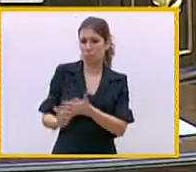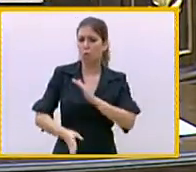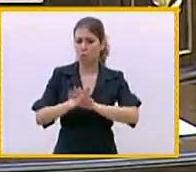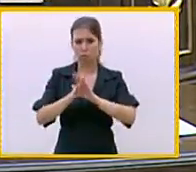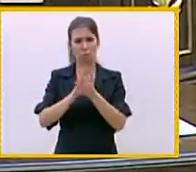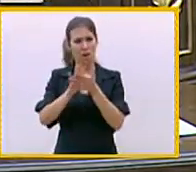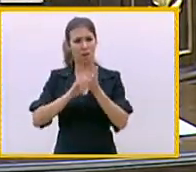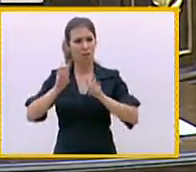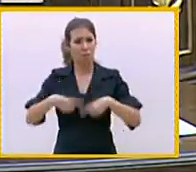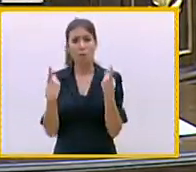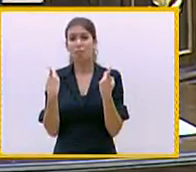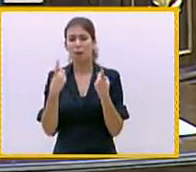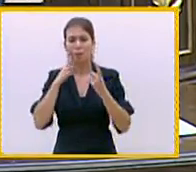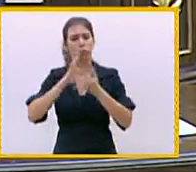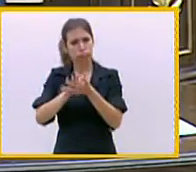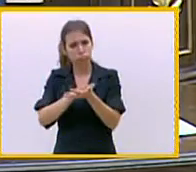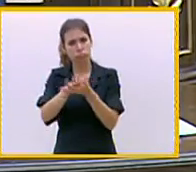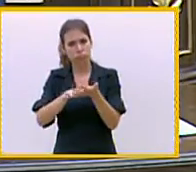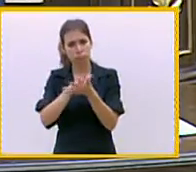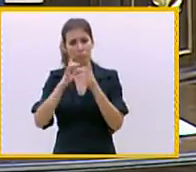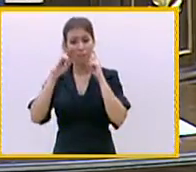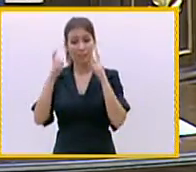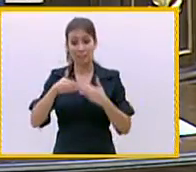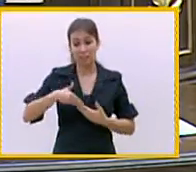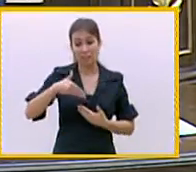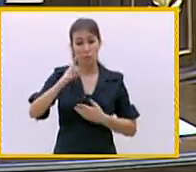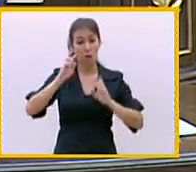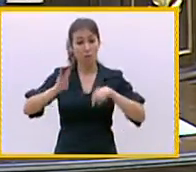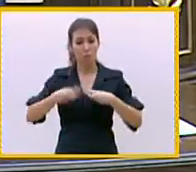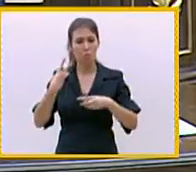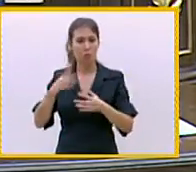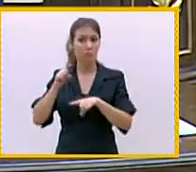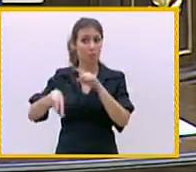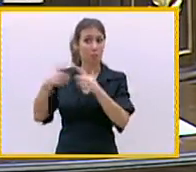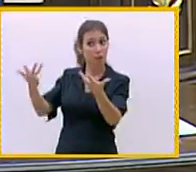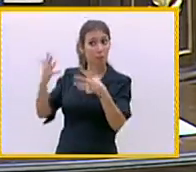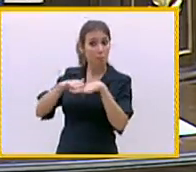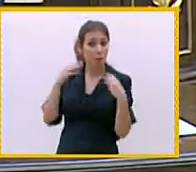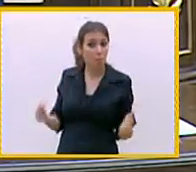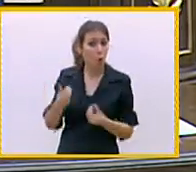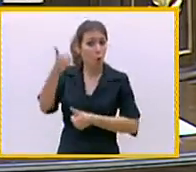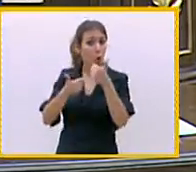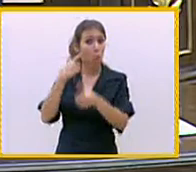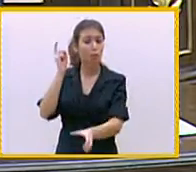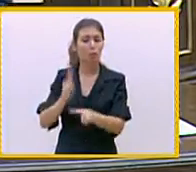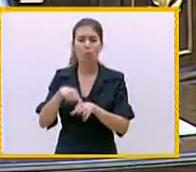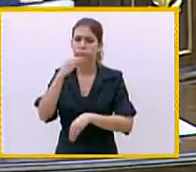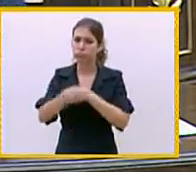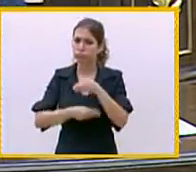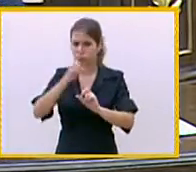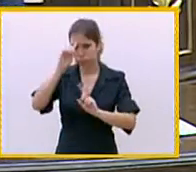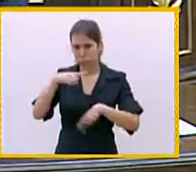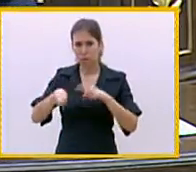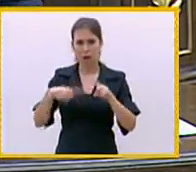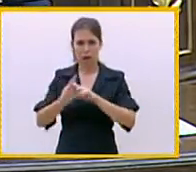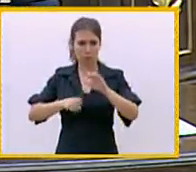reformas necesarias y desea llegar en ellas tan lejos como sea aconsejable para mejorar la competitividad, impulsar el crecimiento